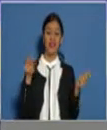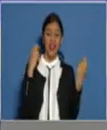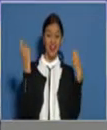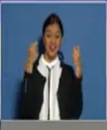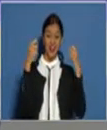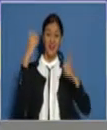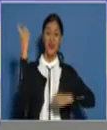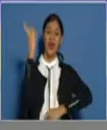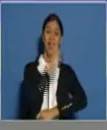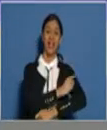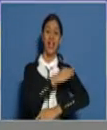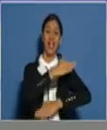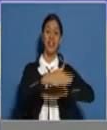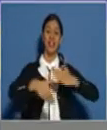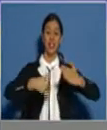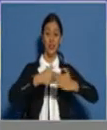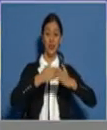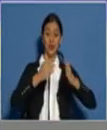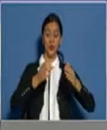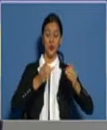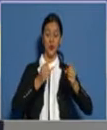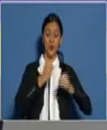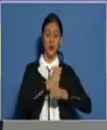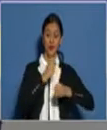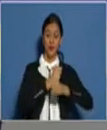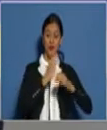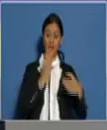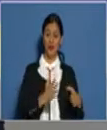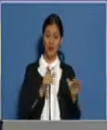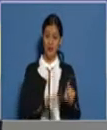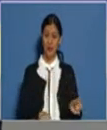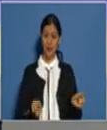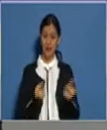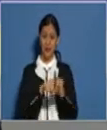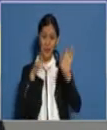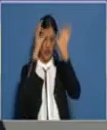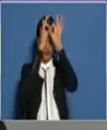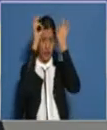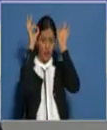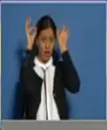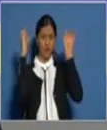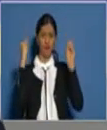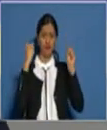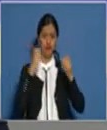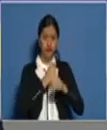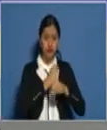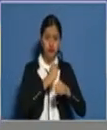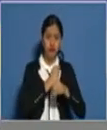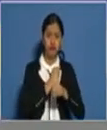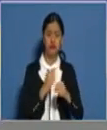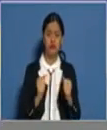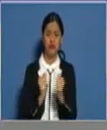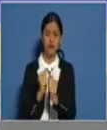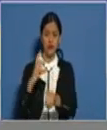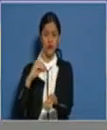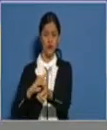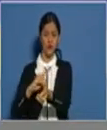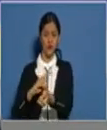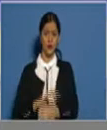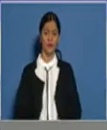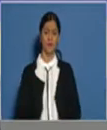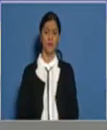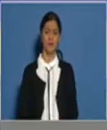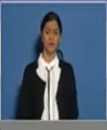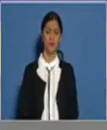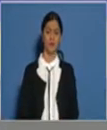trabajadores y también ese reconocimiento a las enfermeras que están trabajando muy de cerca con el personal médico. Ana Yancy, me gustaría que nos hables un poco de,